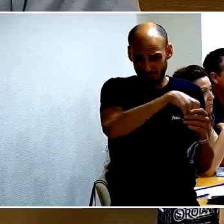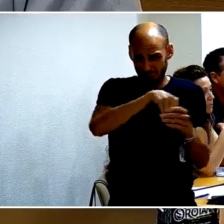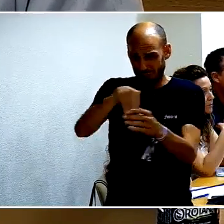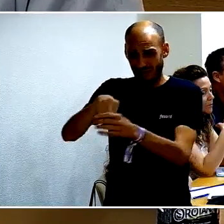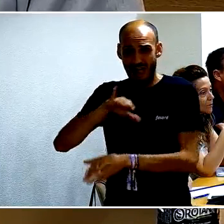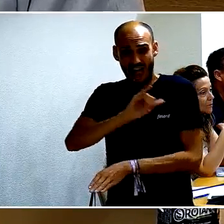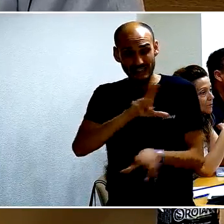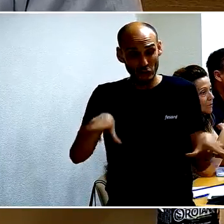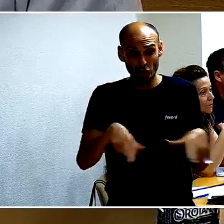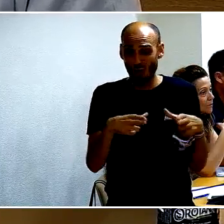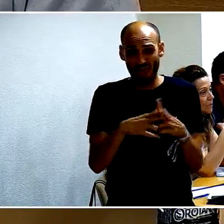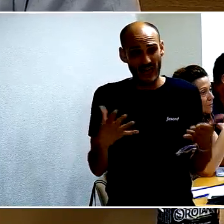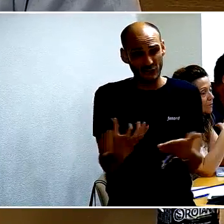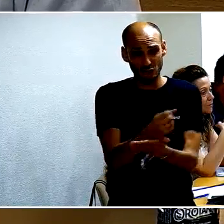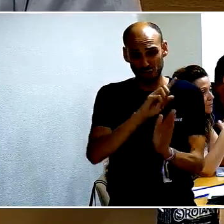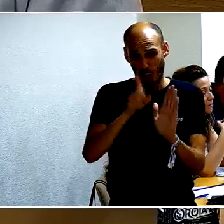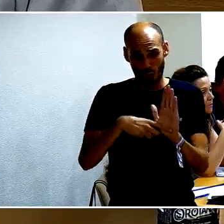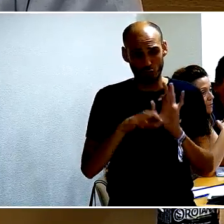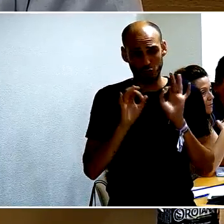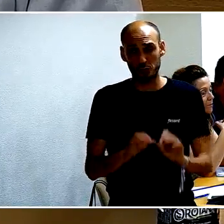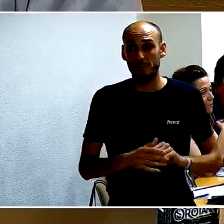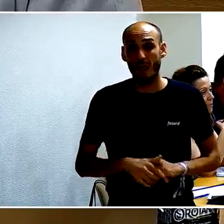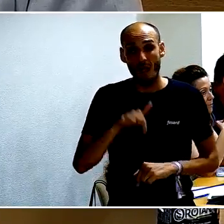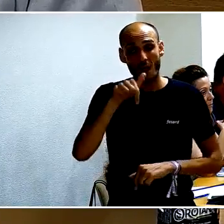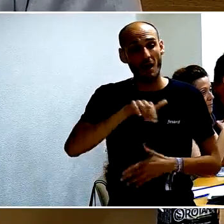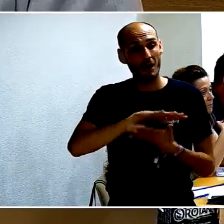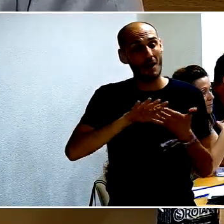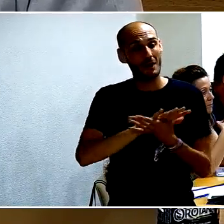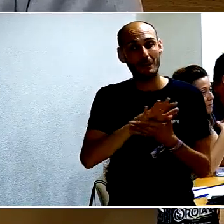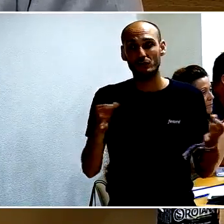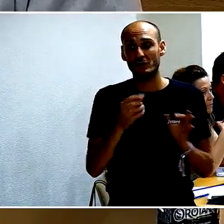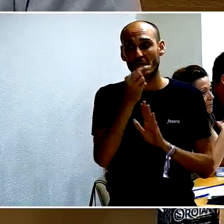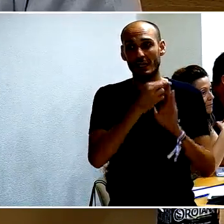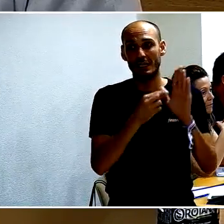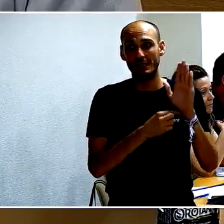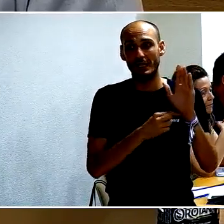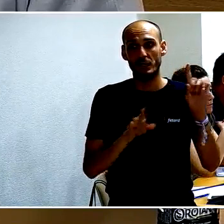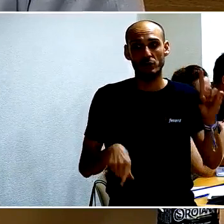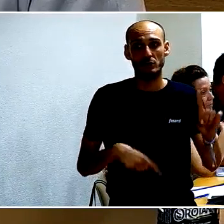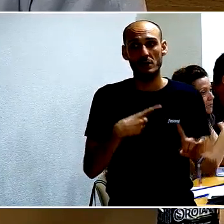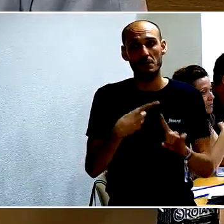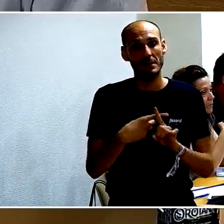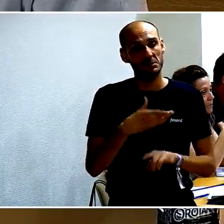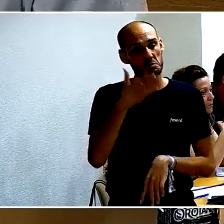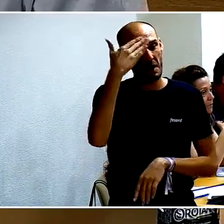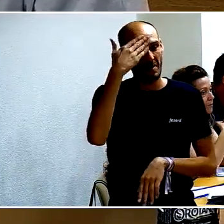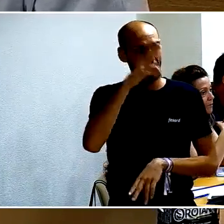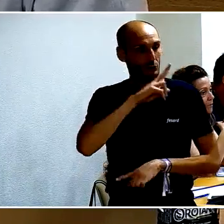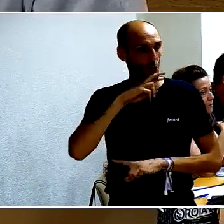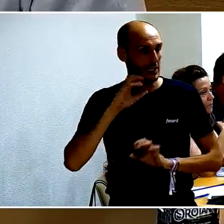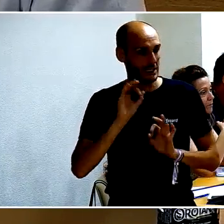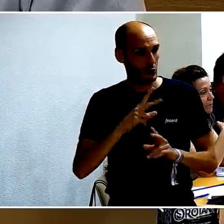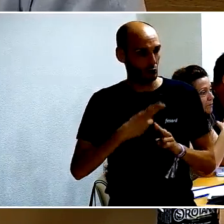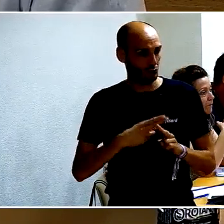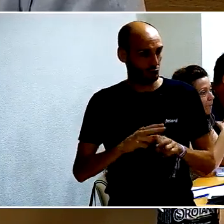la sociedad. Aquí lo que estamos hablando es de criterios y principios políticos. Y la